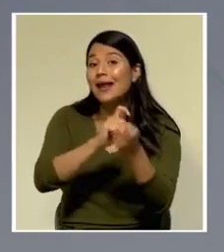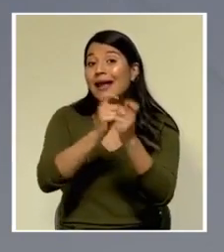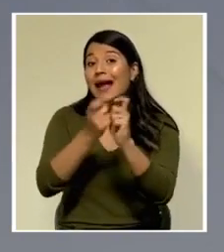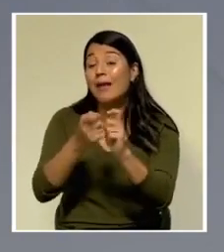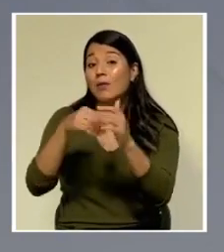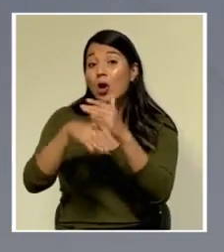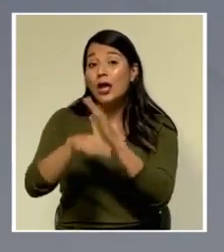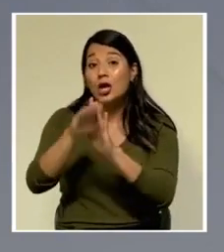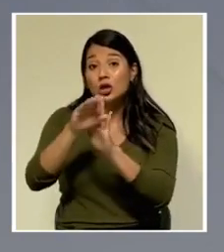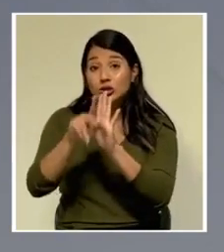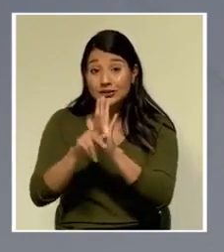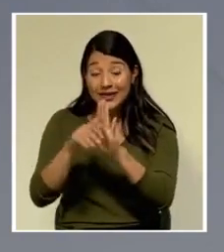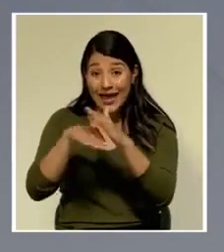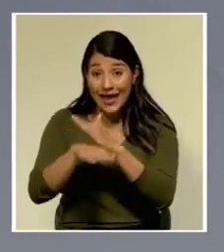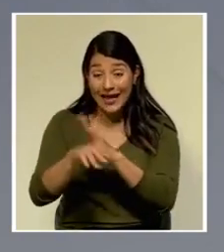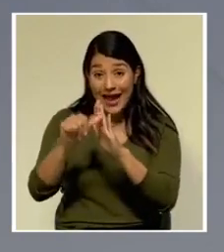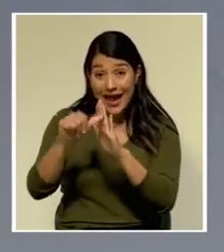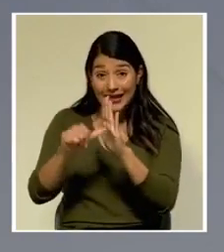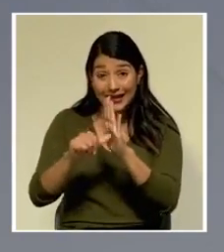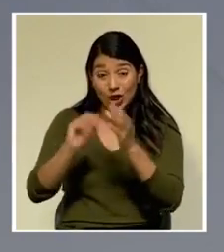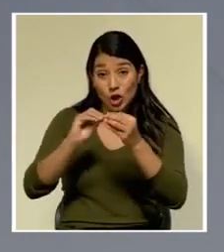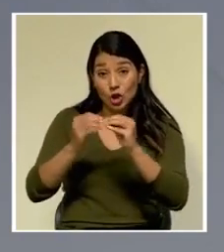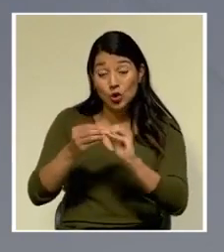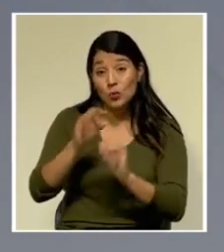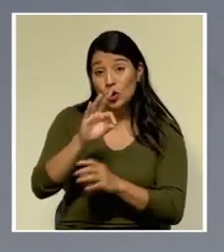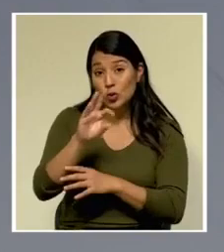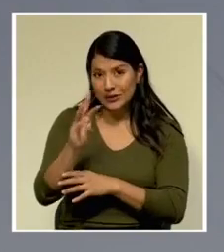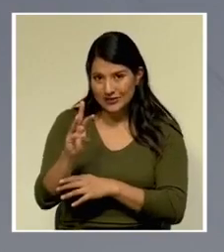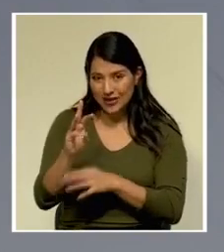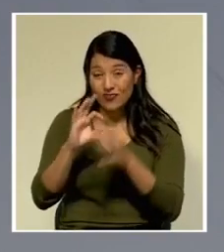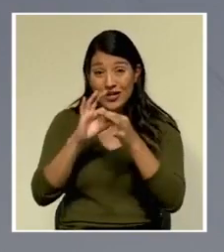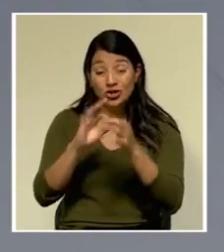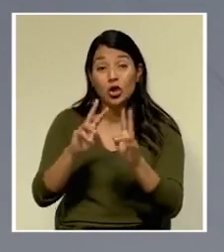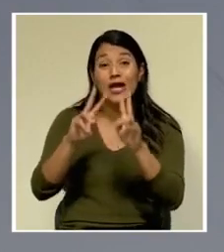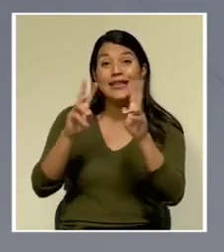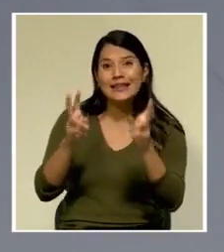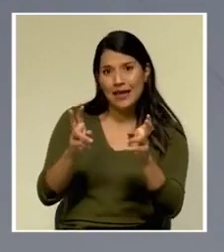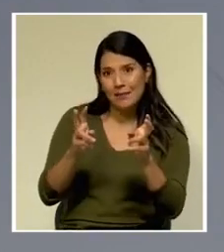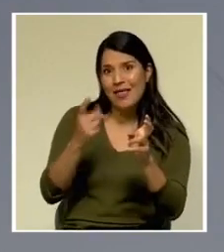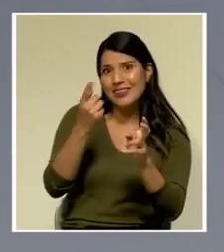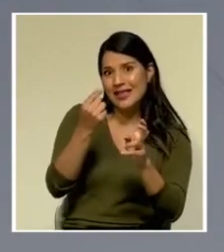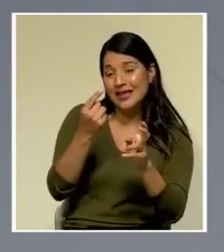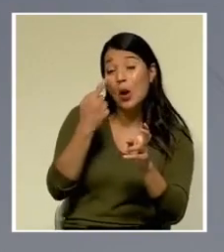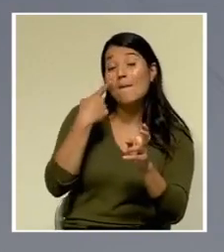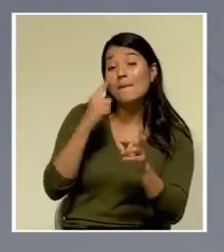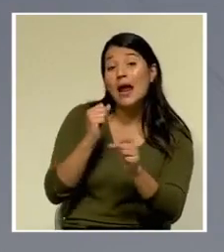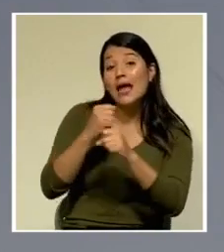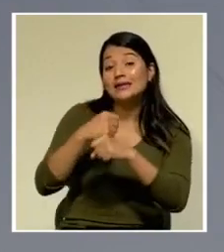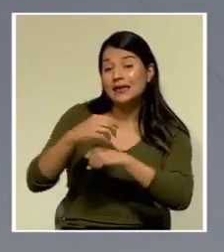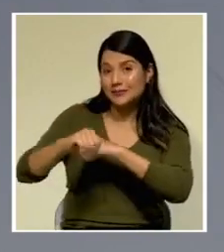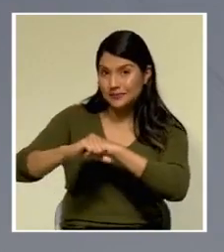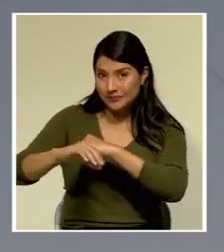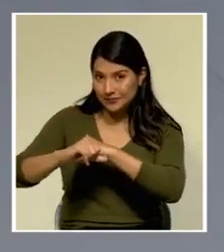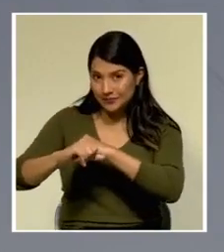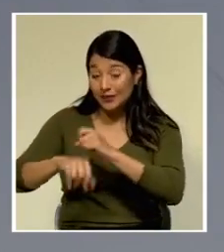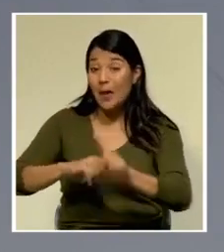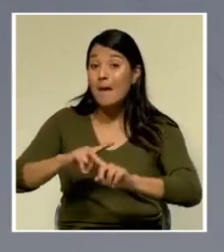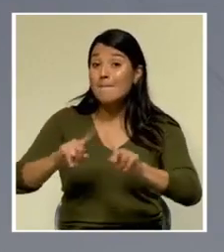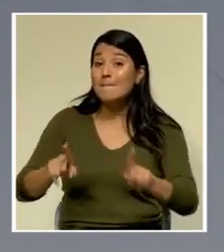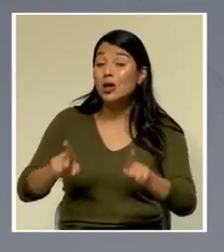constitucional sobre el artículo 96, sobre el tema de financiamiento. Pero también se discutió